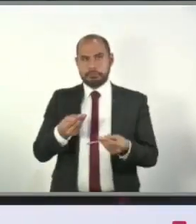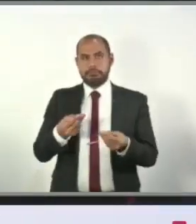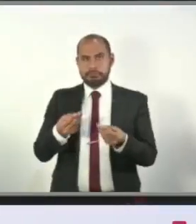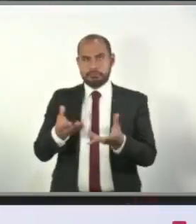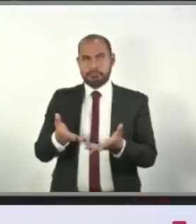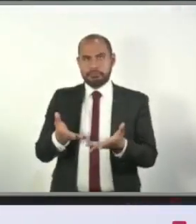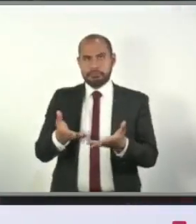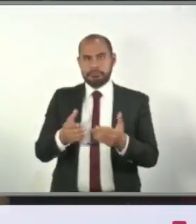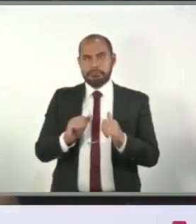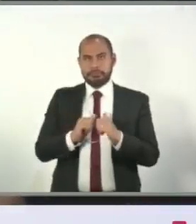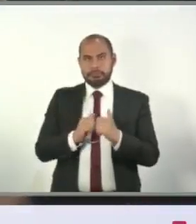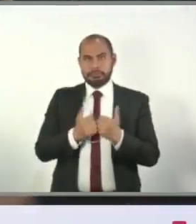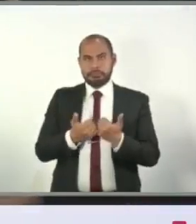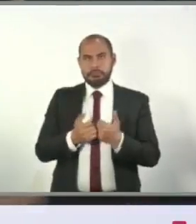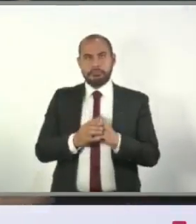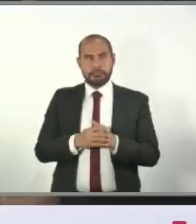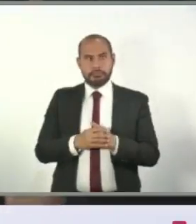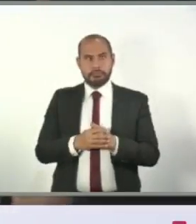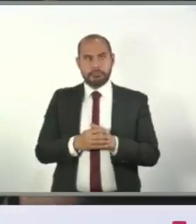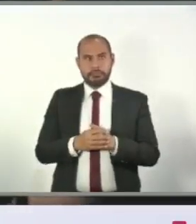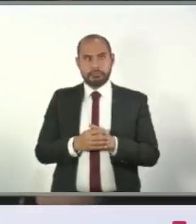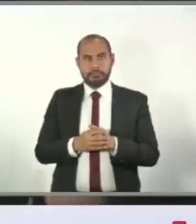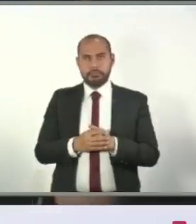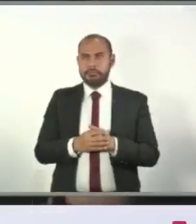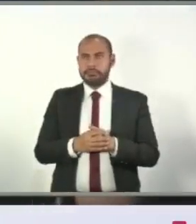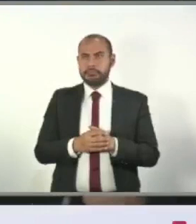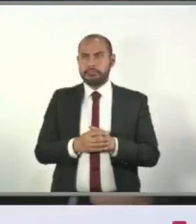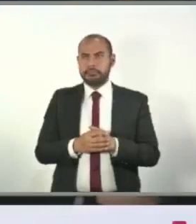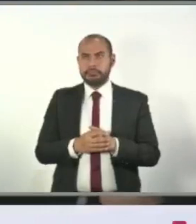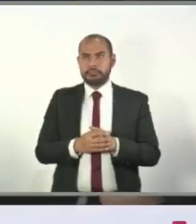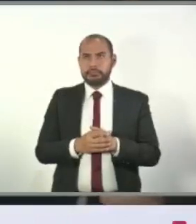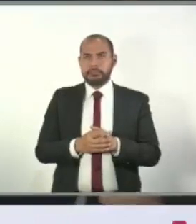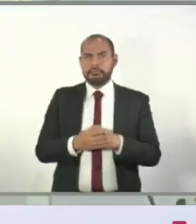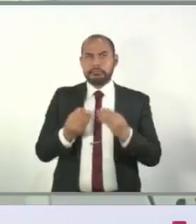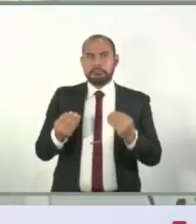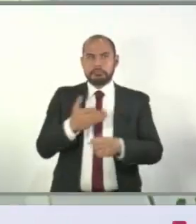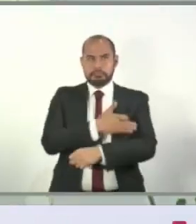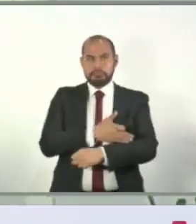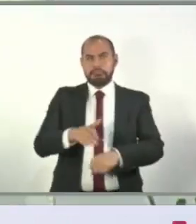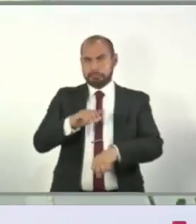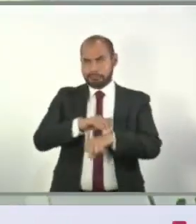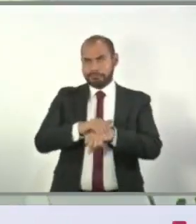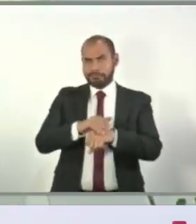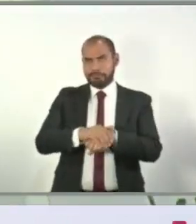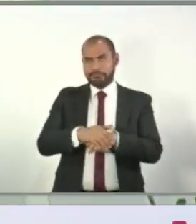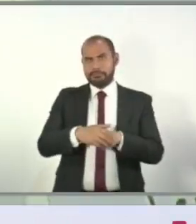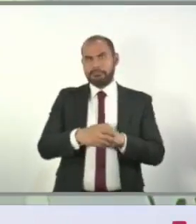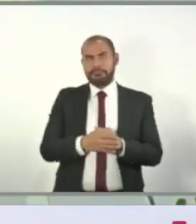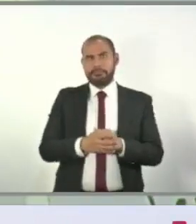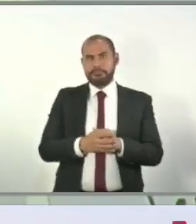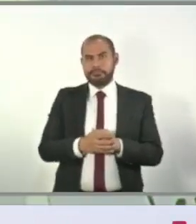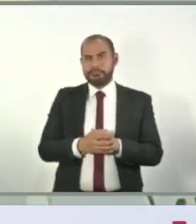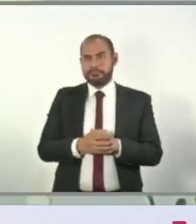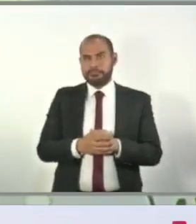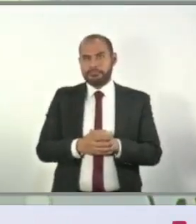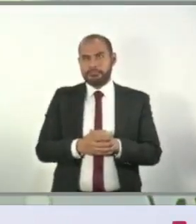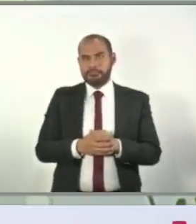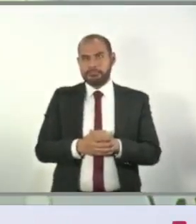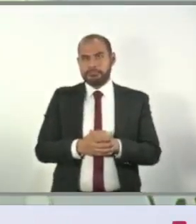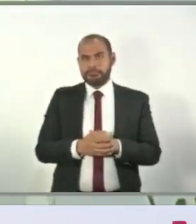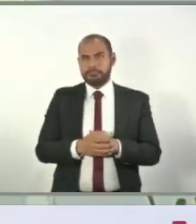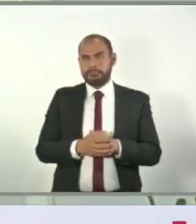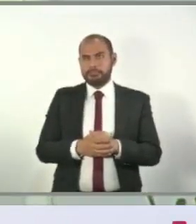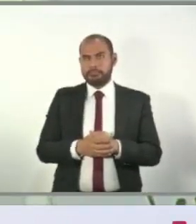la iglesia triunfante, la iglesia que ya llegó a la casa del Padre. Nuestros familiares, amigos, están en la casa de Papá Dios, desde allá les